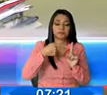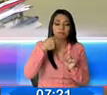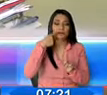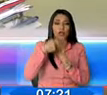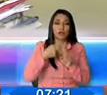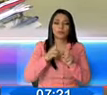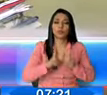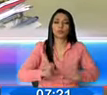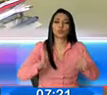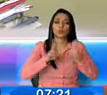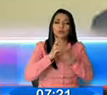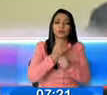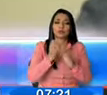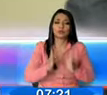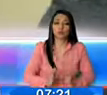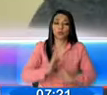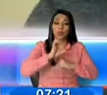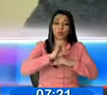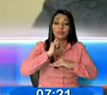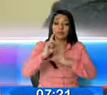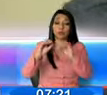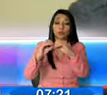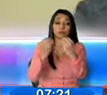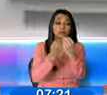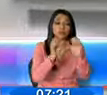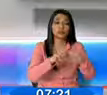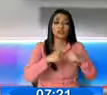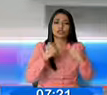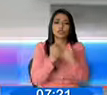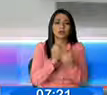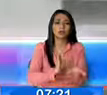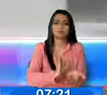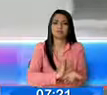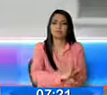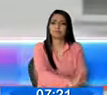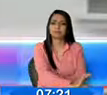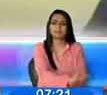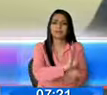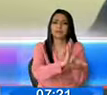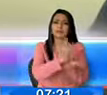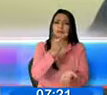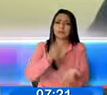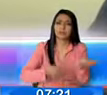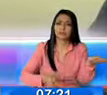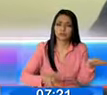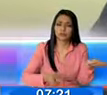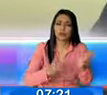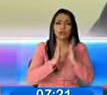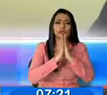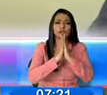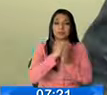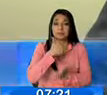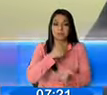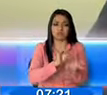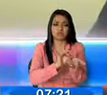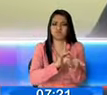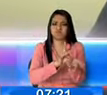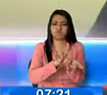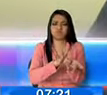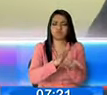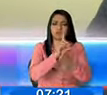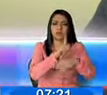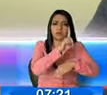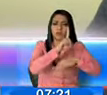de Trabajadores del Ecuador, las organizaciones sociales rechazan lo ocurrido en el IES. Exigimos la destitución